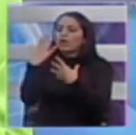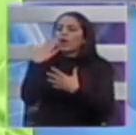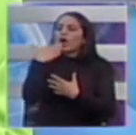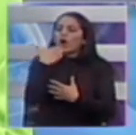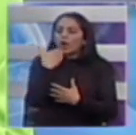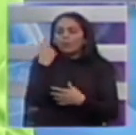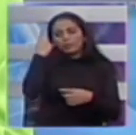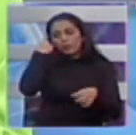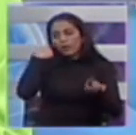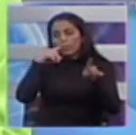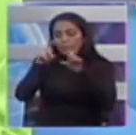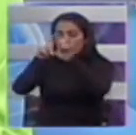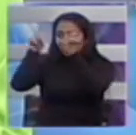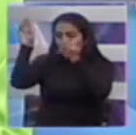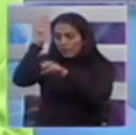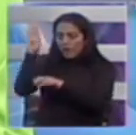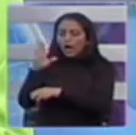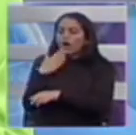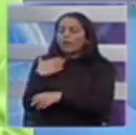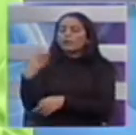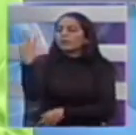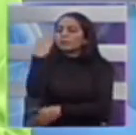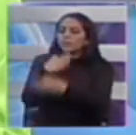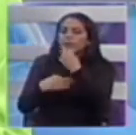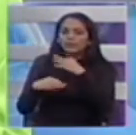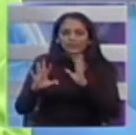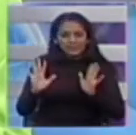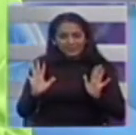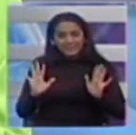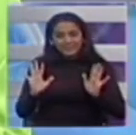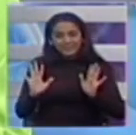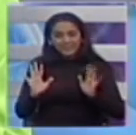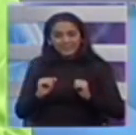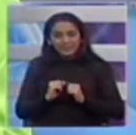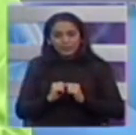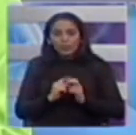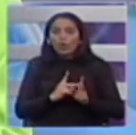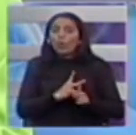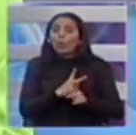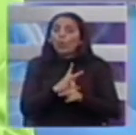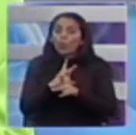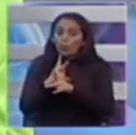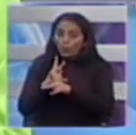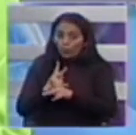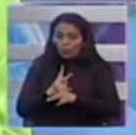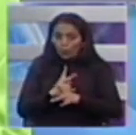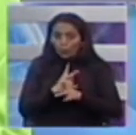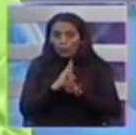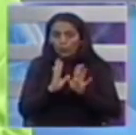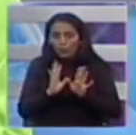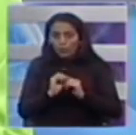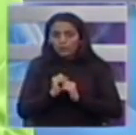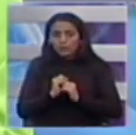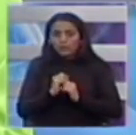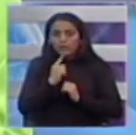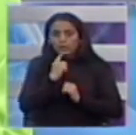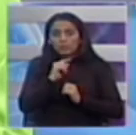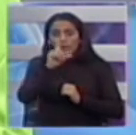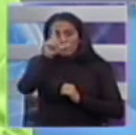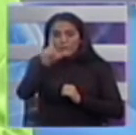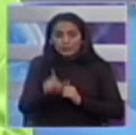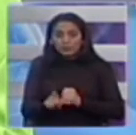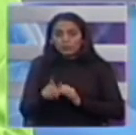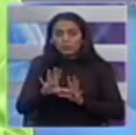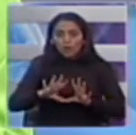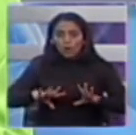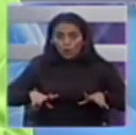con Odebrecht. Pero ahí yo les ponía una alerta, cuidado también con hacer víctima al corruptor. Es decir, nosotros no